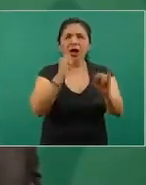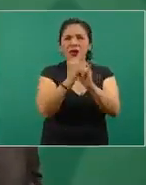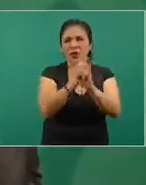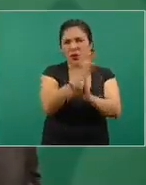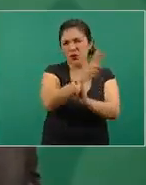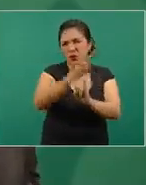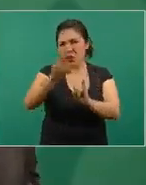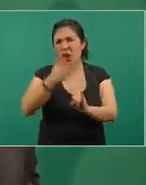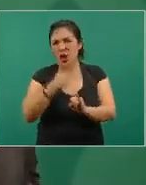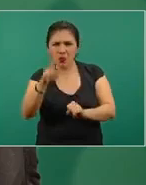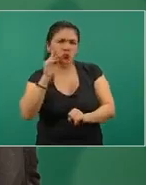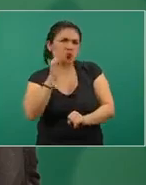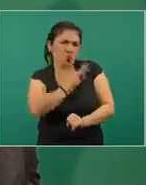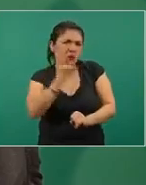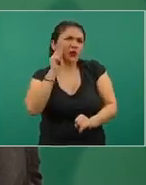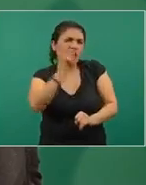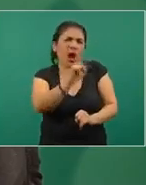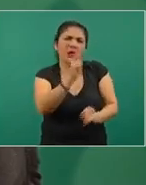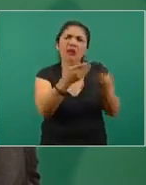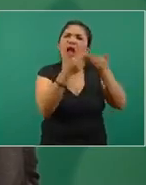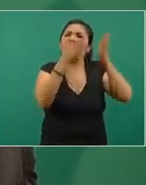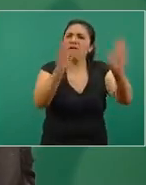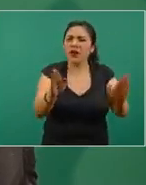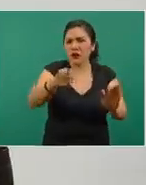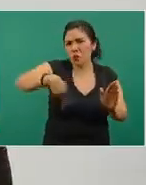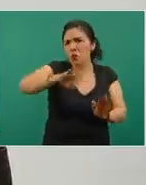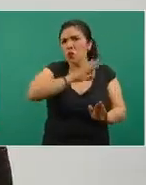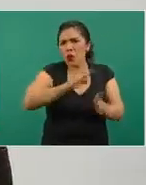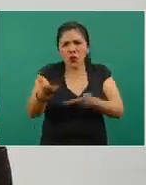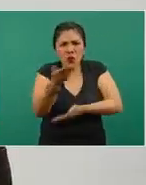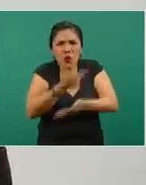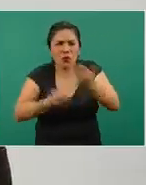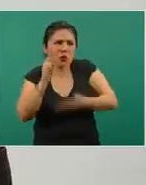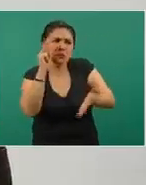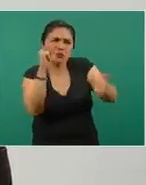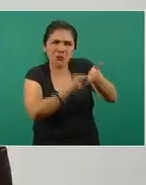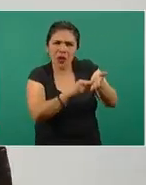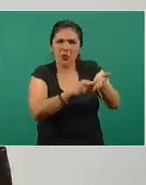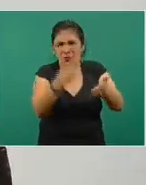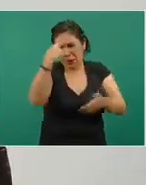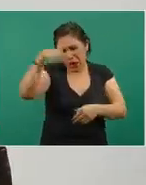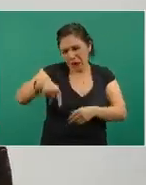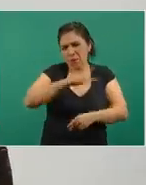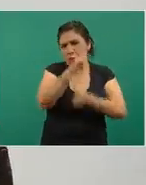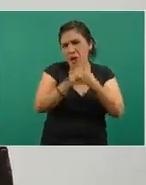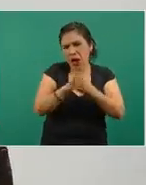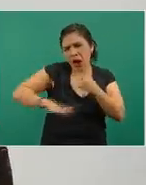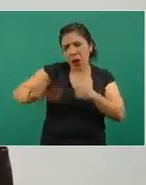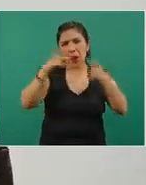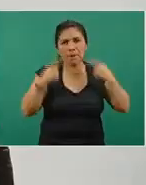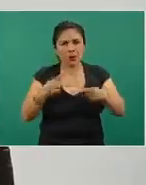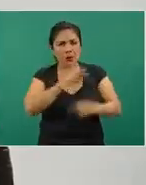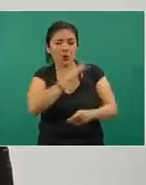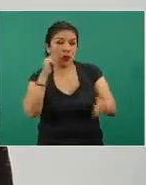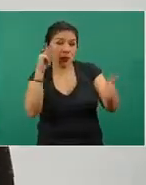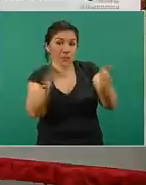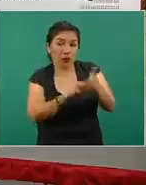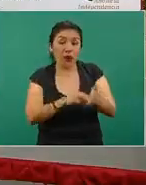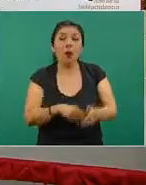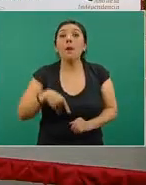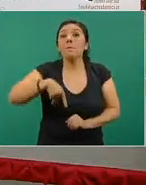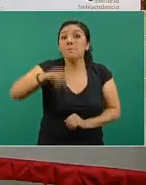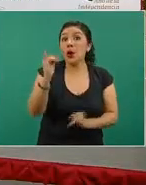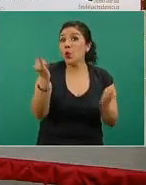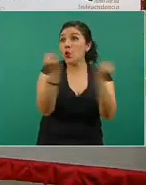y que precisamente pues tenemos los datos para compartirlos a nuestro país y para compartirlo a nivel mundial, pero no todos